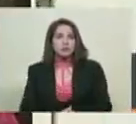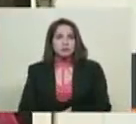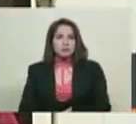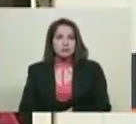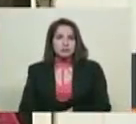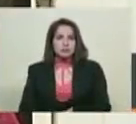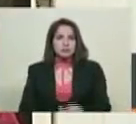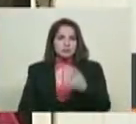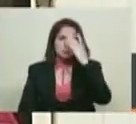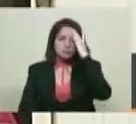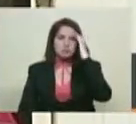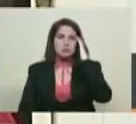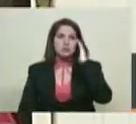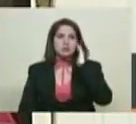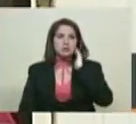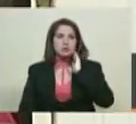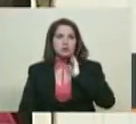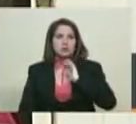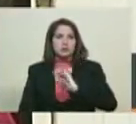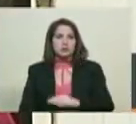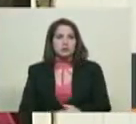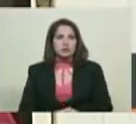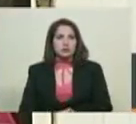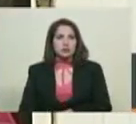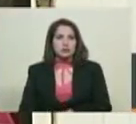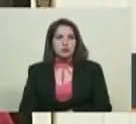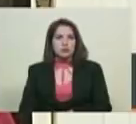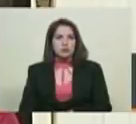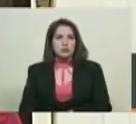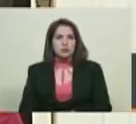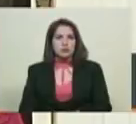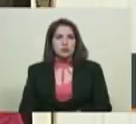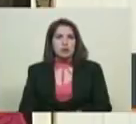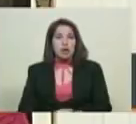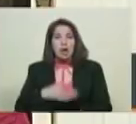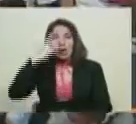Bueno, con el, como dice el dicho, ¿no? Adiós rogando